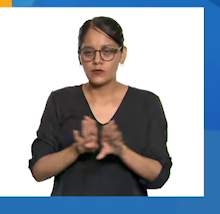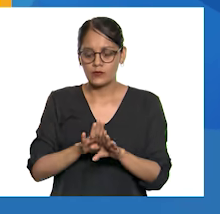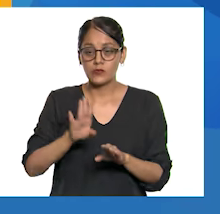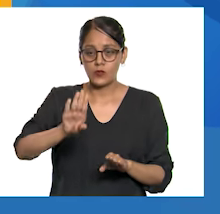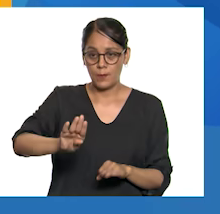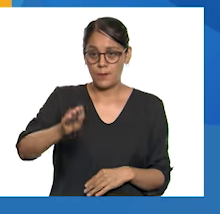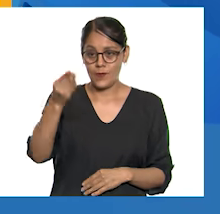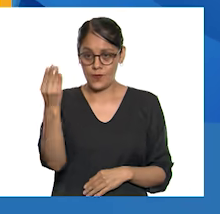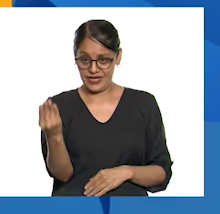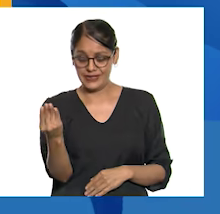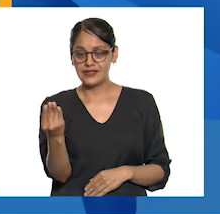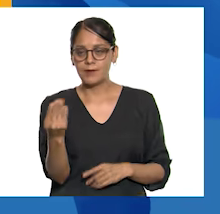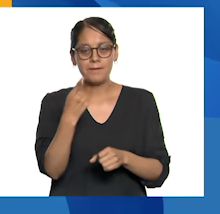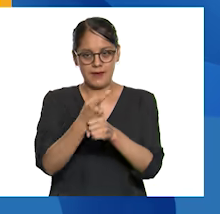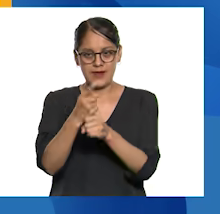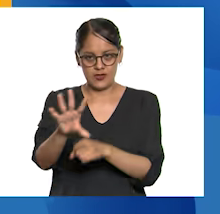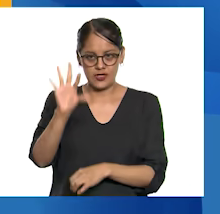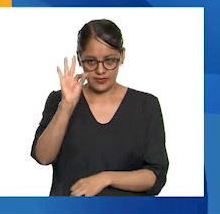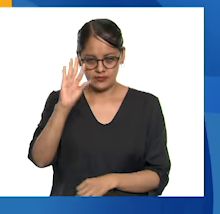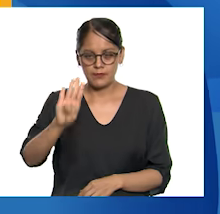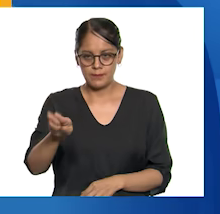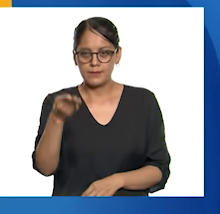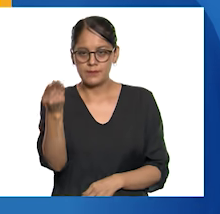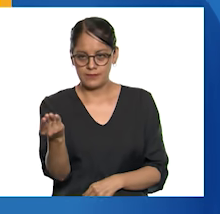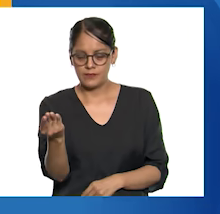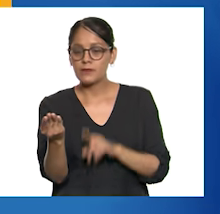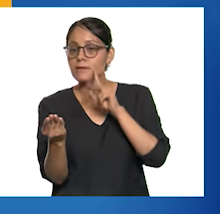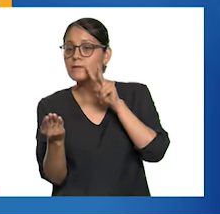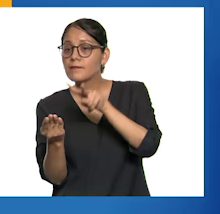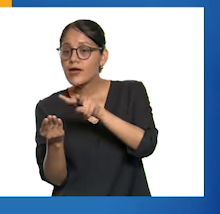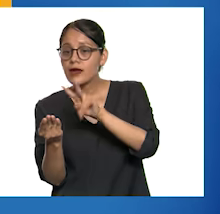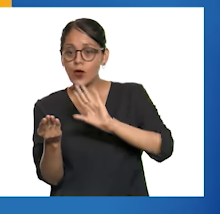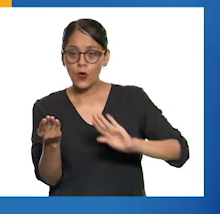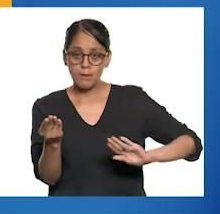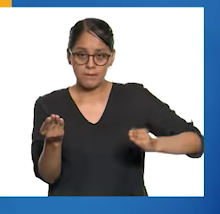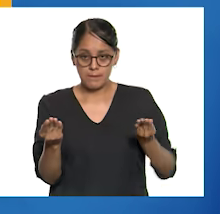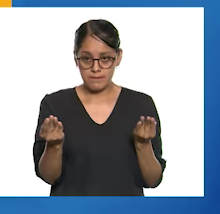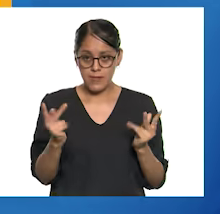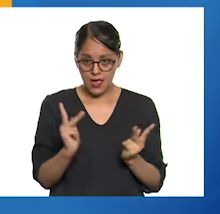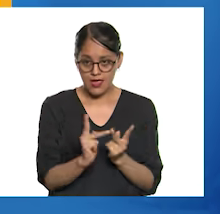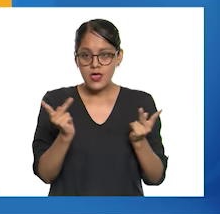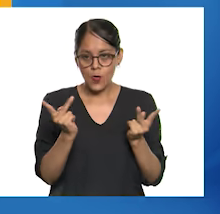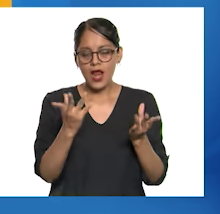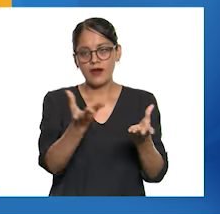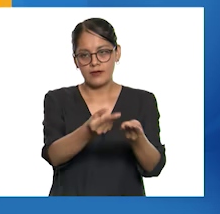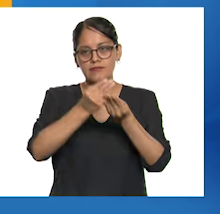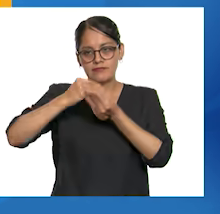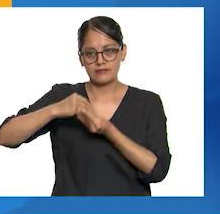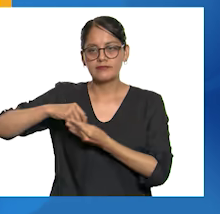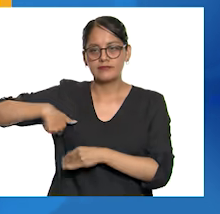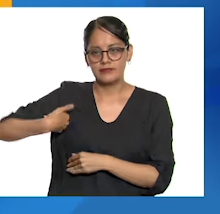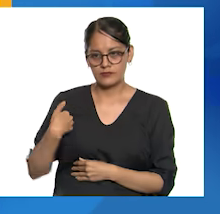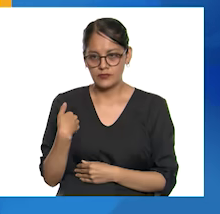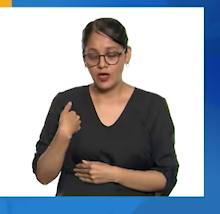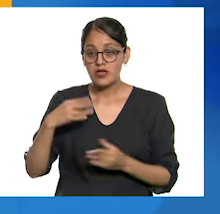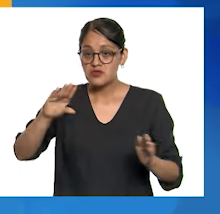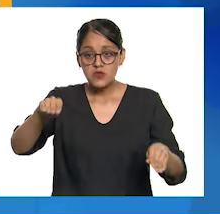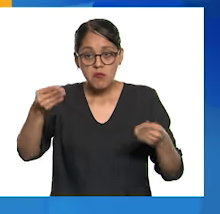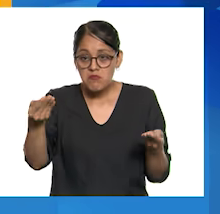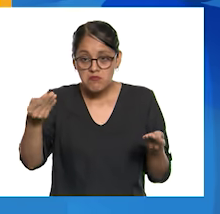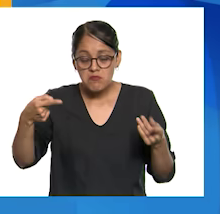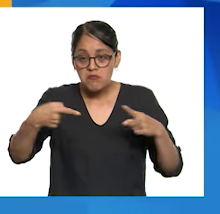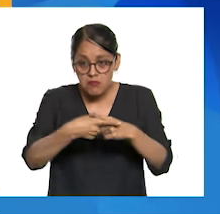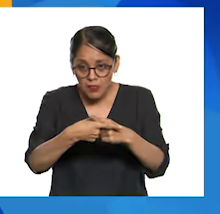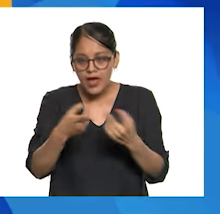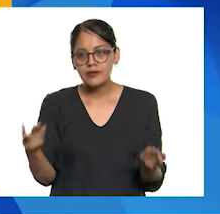volteamos, escogemos, las volteamos, vemos si es par, si es par, te las llevas y si no, pues las regresamos a su